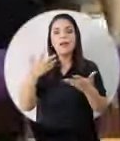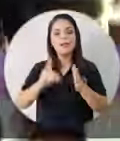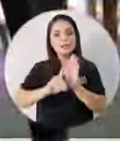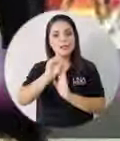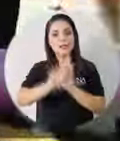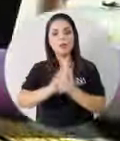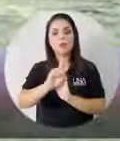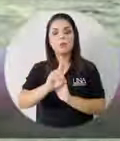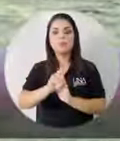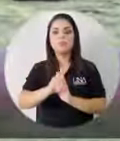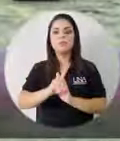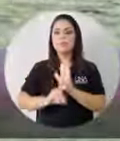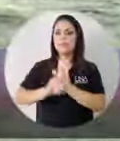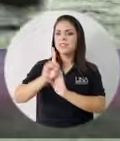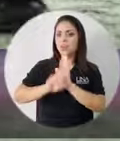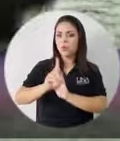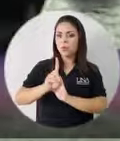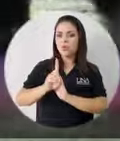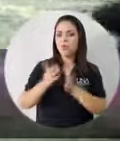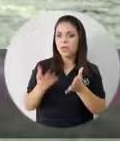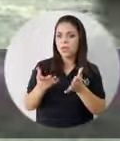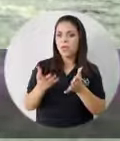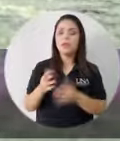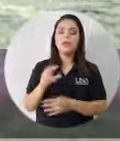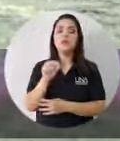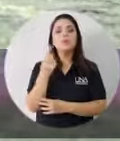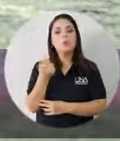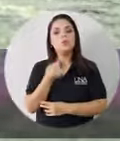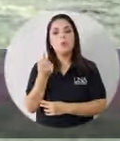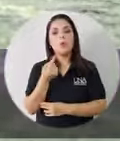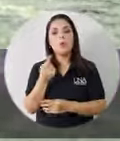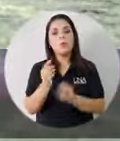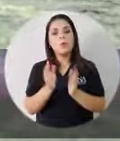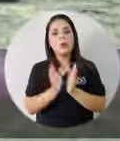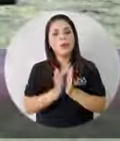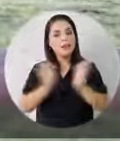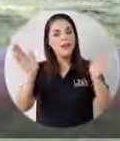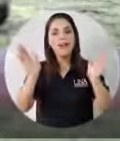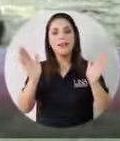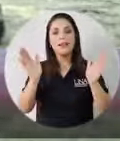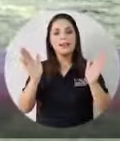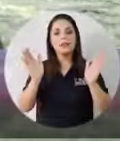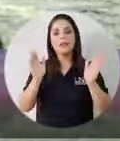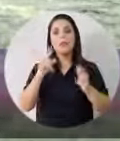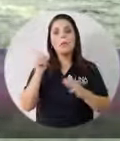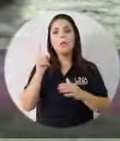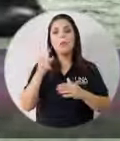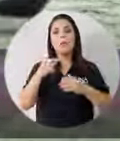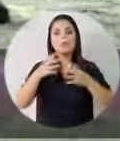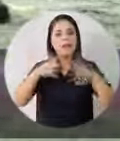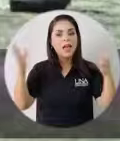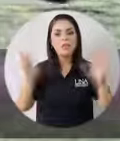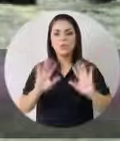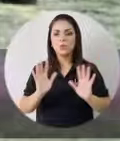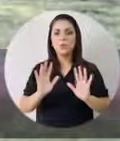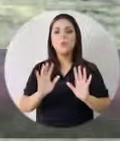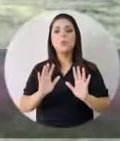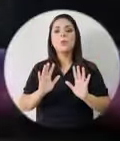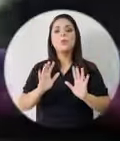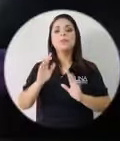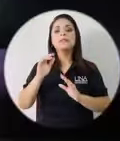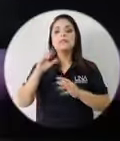y adolescentes para su desarrollo. Cuando hablo de desarrollo, lo quiero hablar de una manera general, de una manera holística, de una